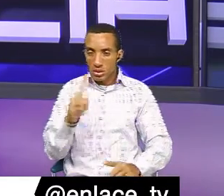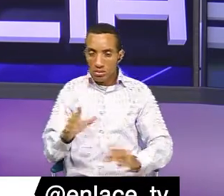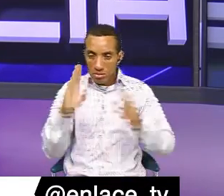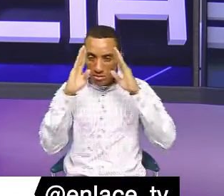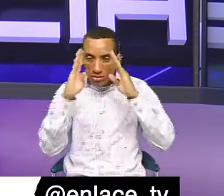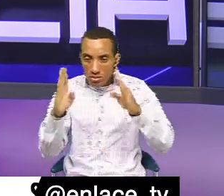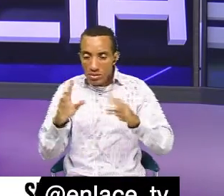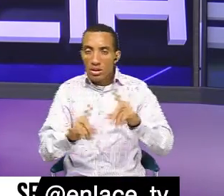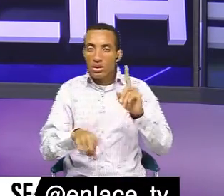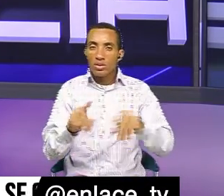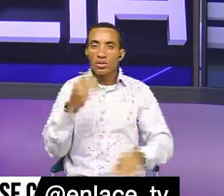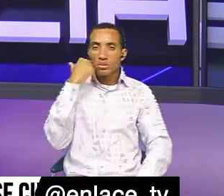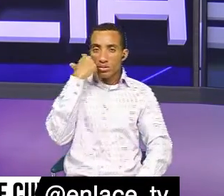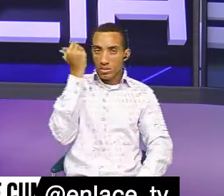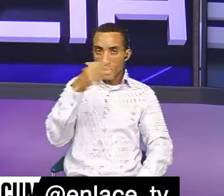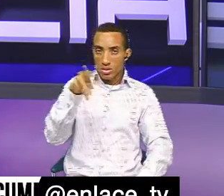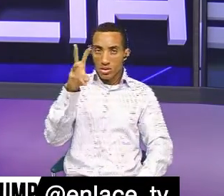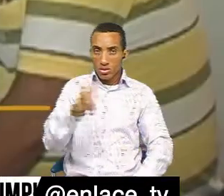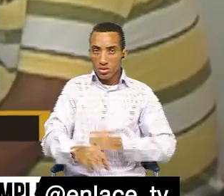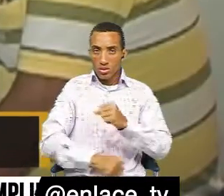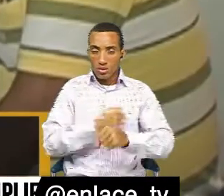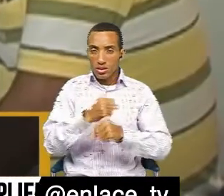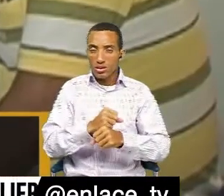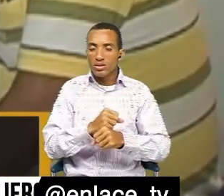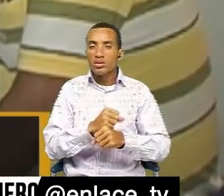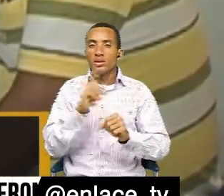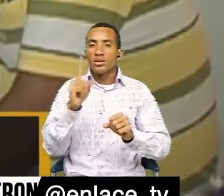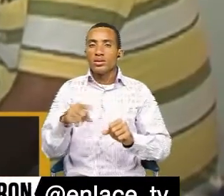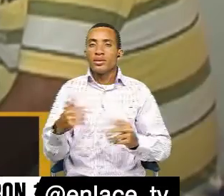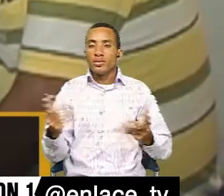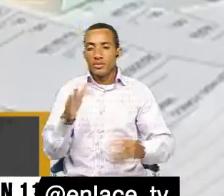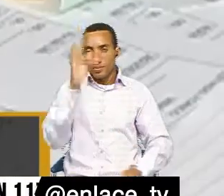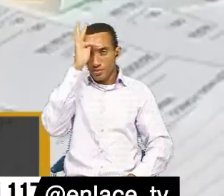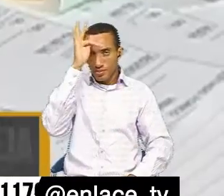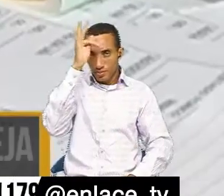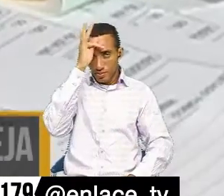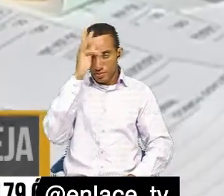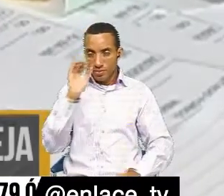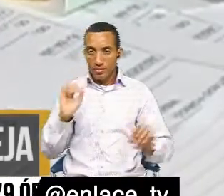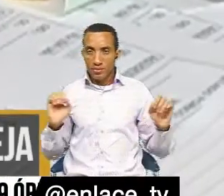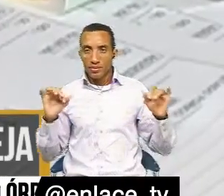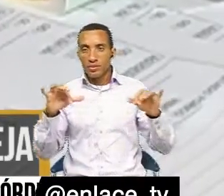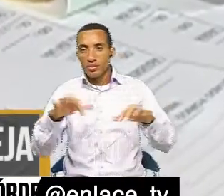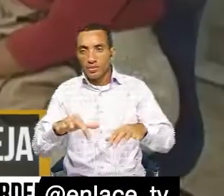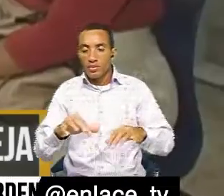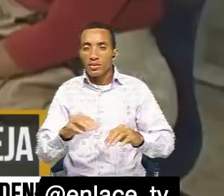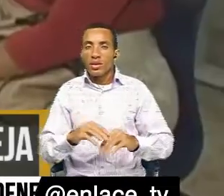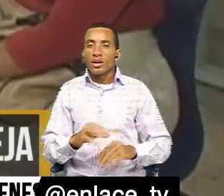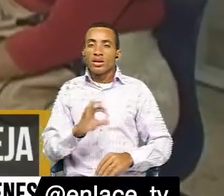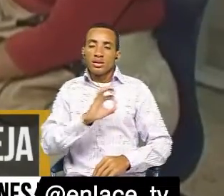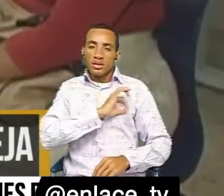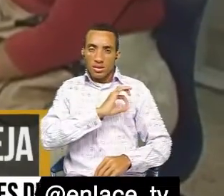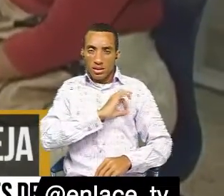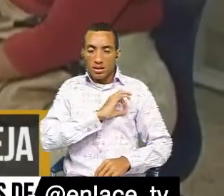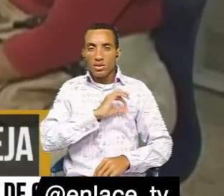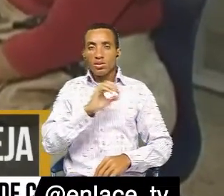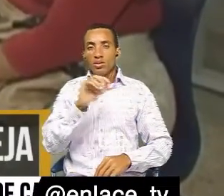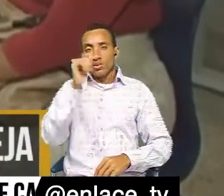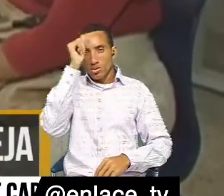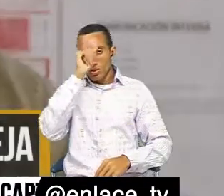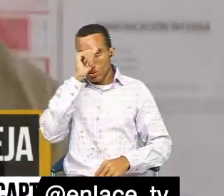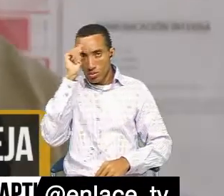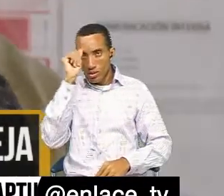mayores de 18 años de edad. En la Clínica San Nicolás se realizará esta jornada el sábado 29 y domingo 30 de octubre desde las 8